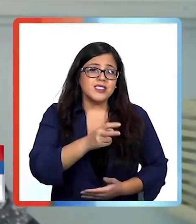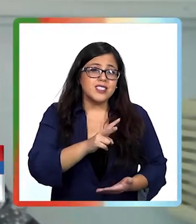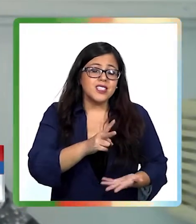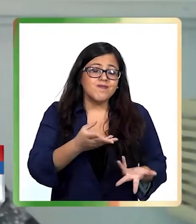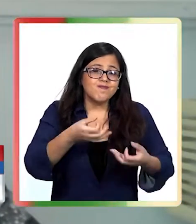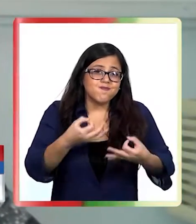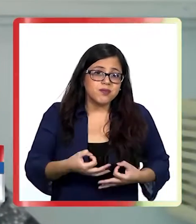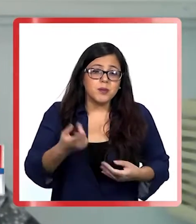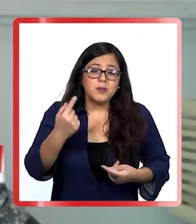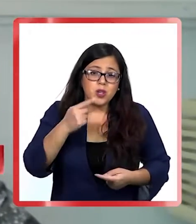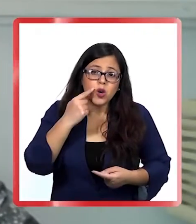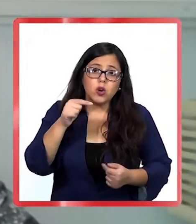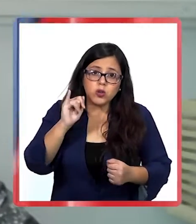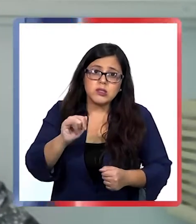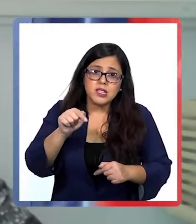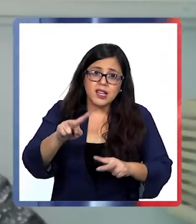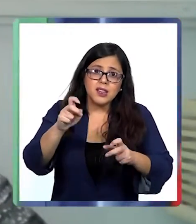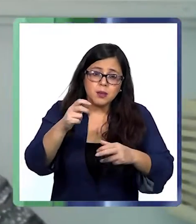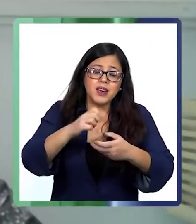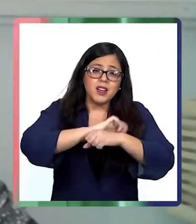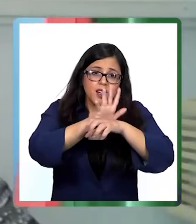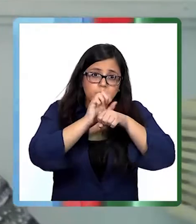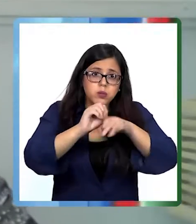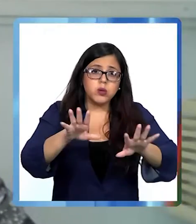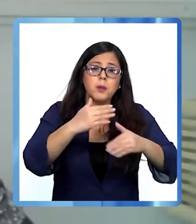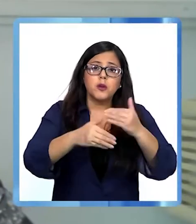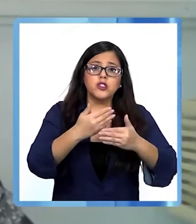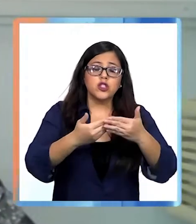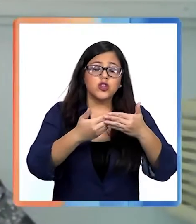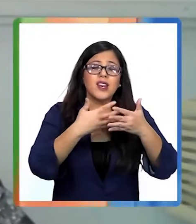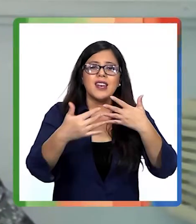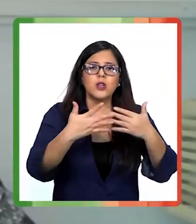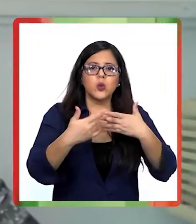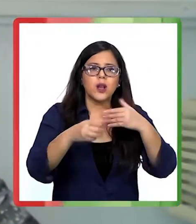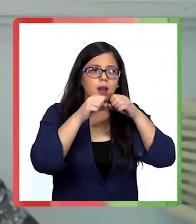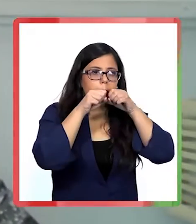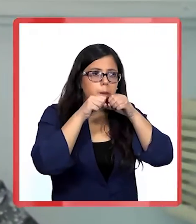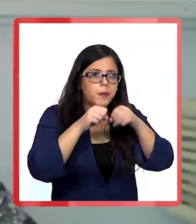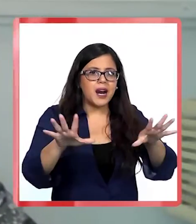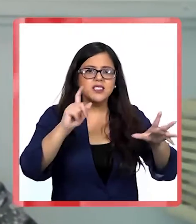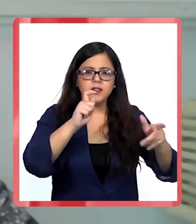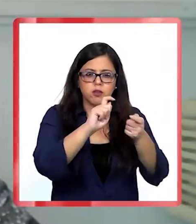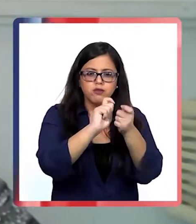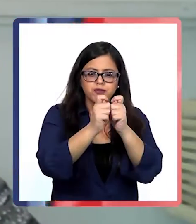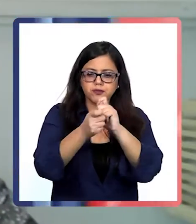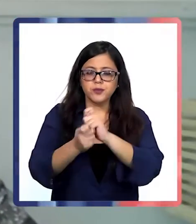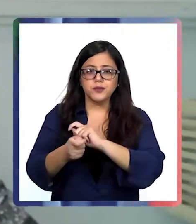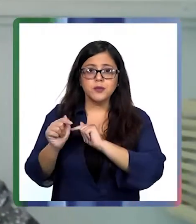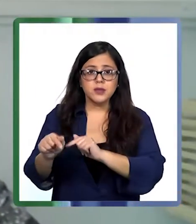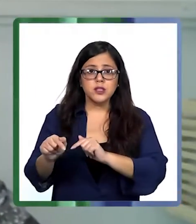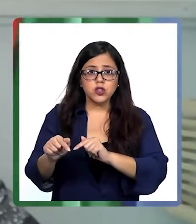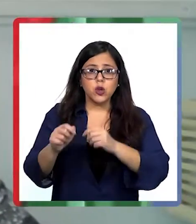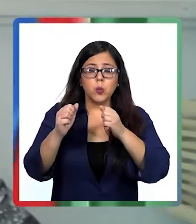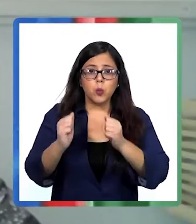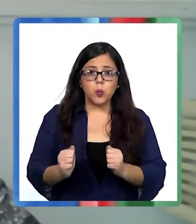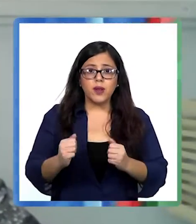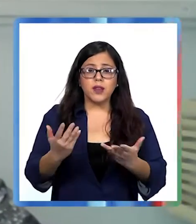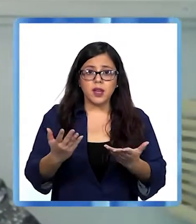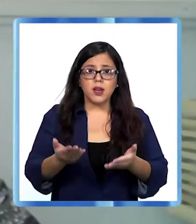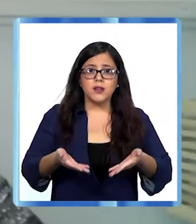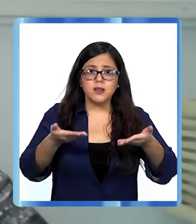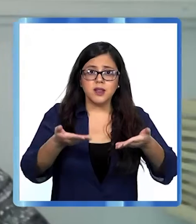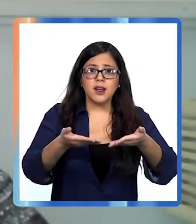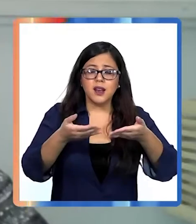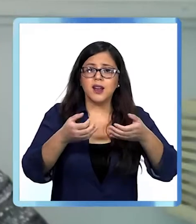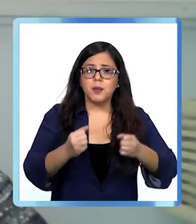quisieran escuchar, pero eso es efectivo. Este virus, en su proceso natural de replicación, va sufriendo cambios y estos